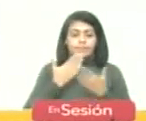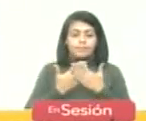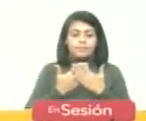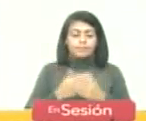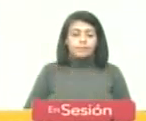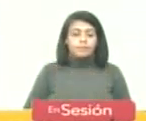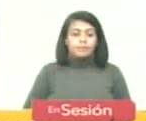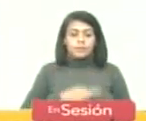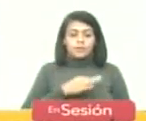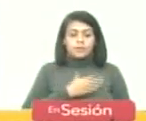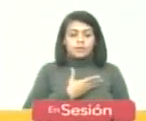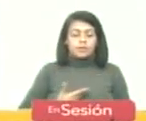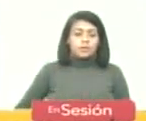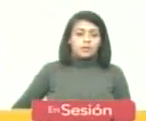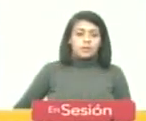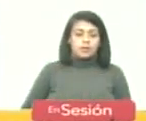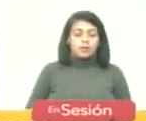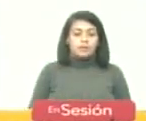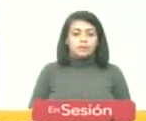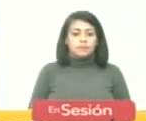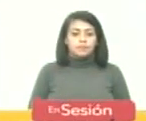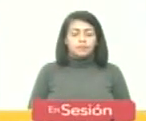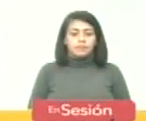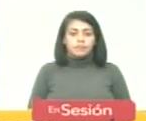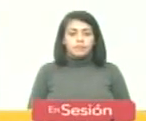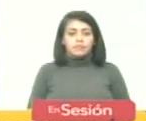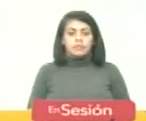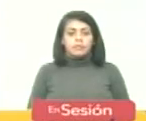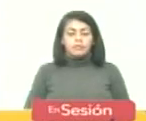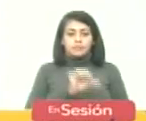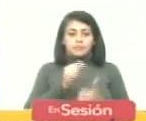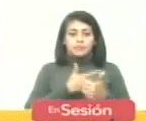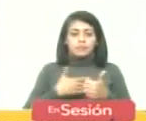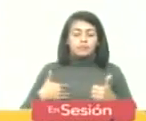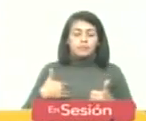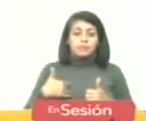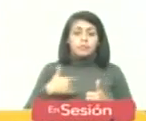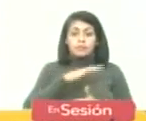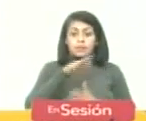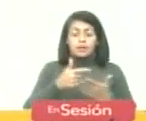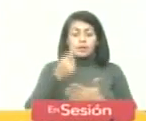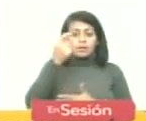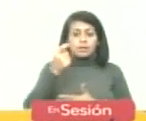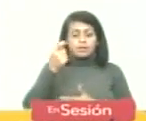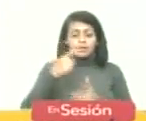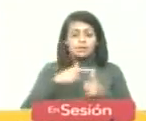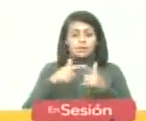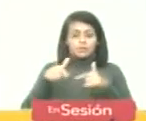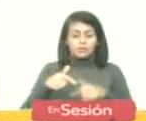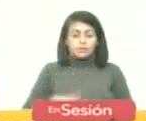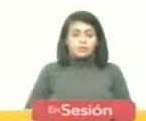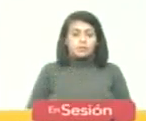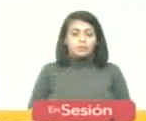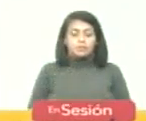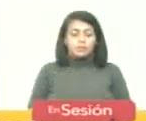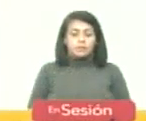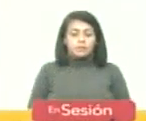Gracias. Gracias, señor presidente, señora vicepresidenta y colegas parlamentarios. Me